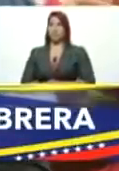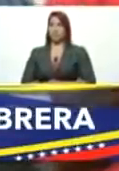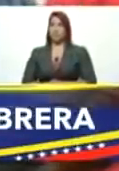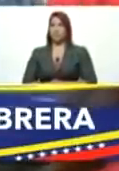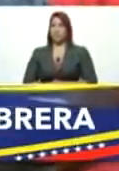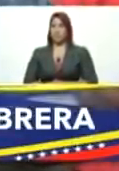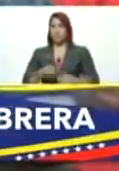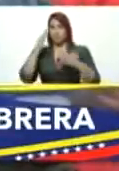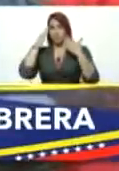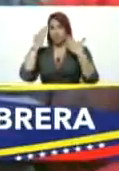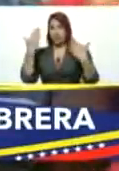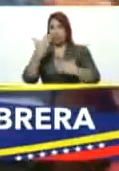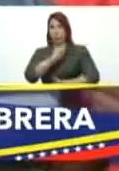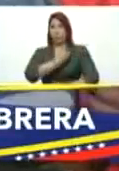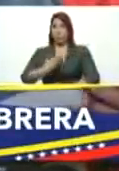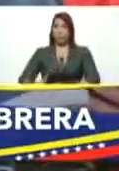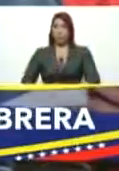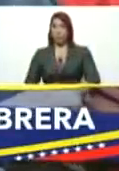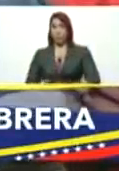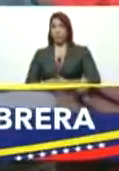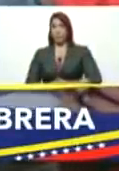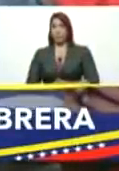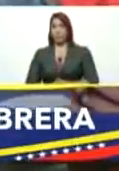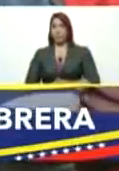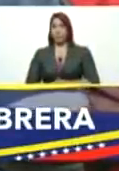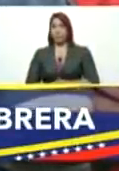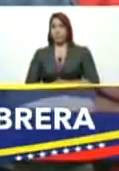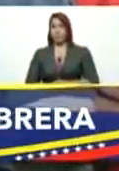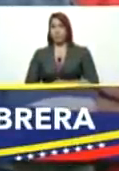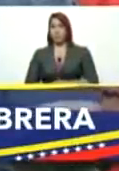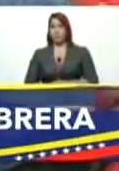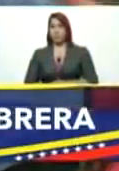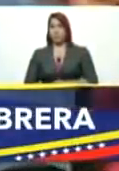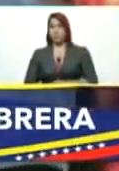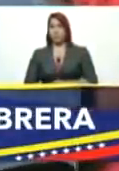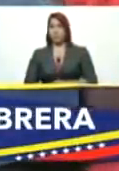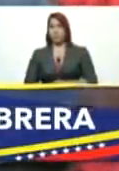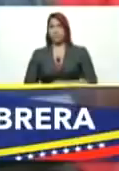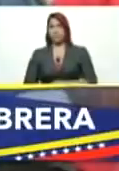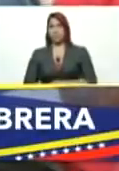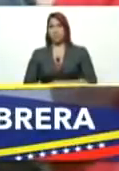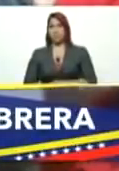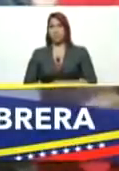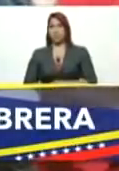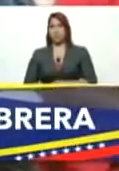saludo presidente saludos a nuestro